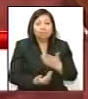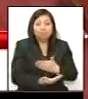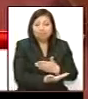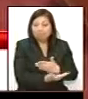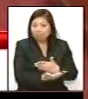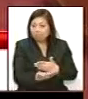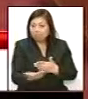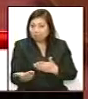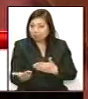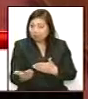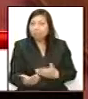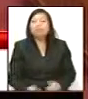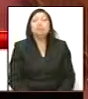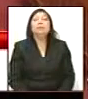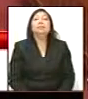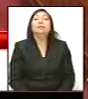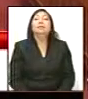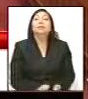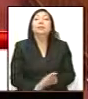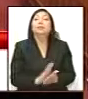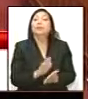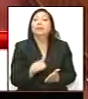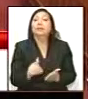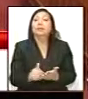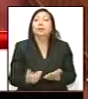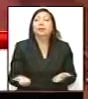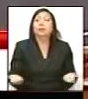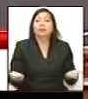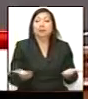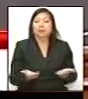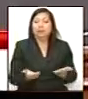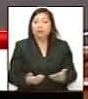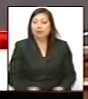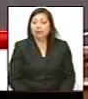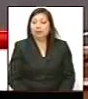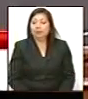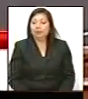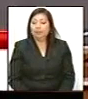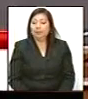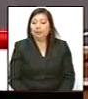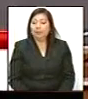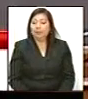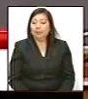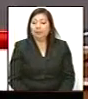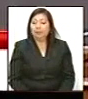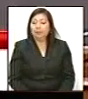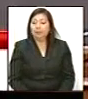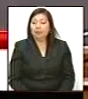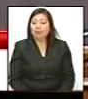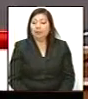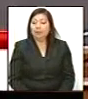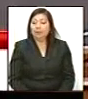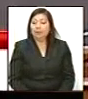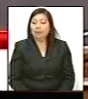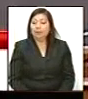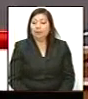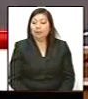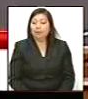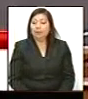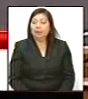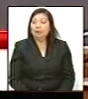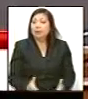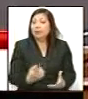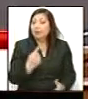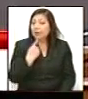Por intermedio suyo, saludar a toda la representación nacional. Presidente, no quería